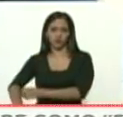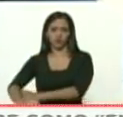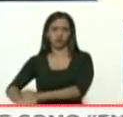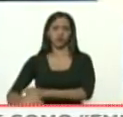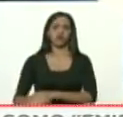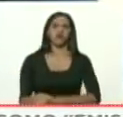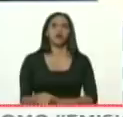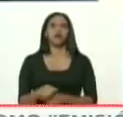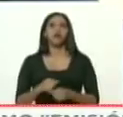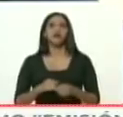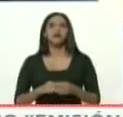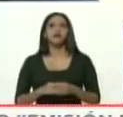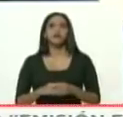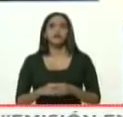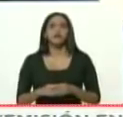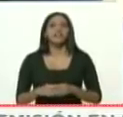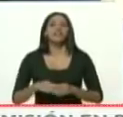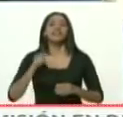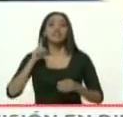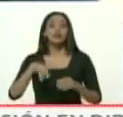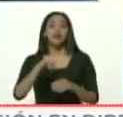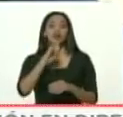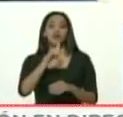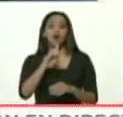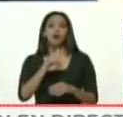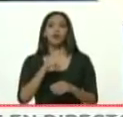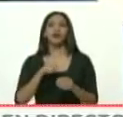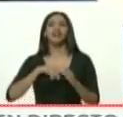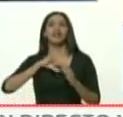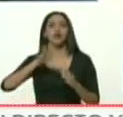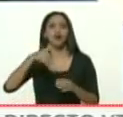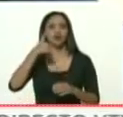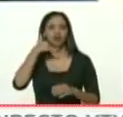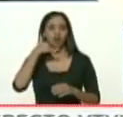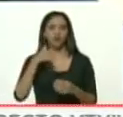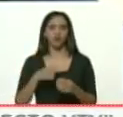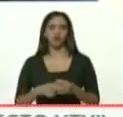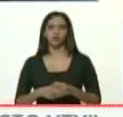Y también informa y manifiesta que le robaron un celular.